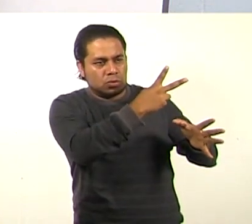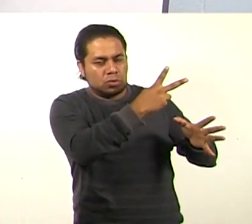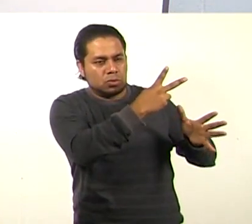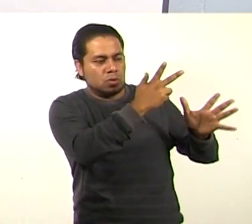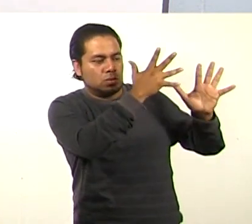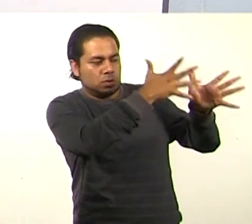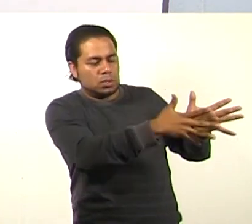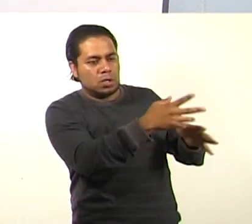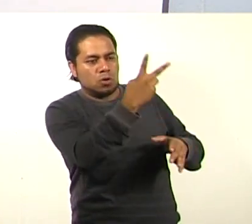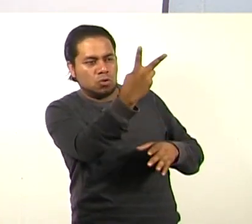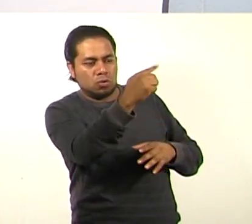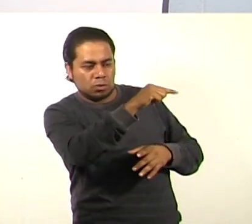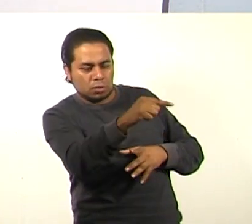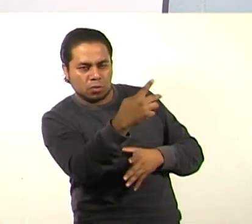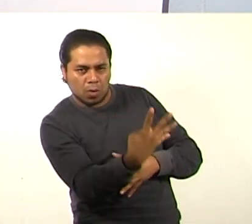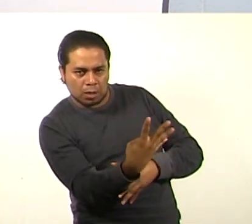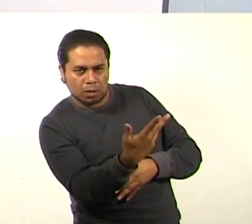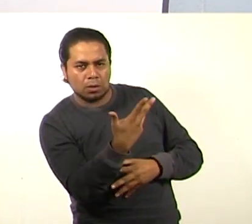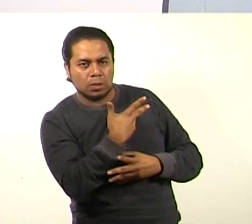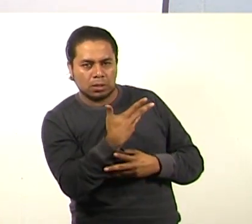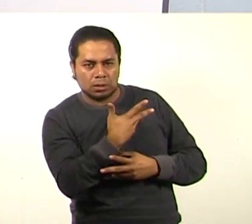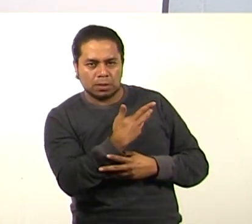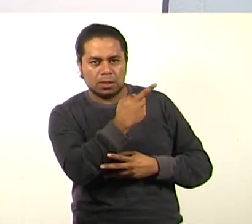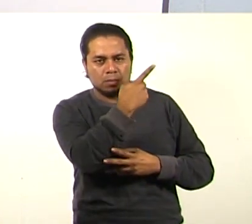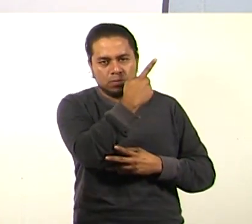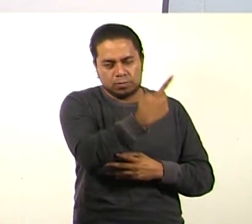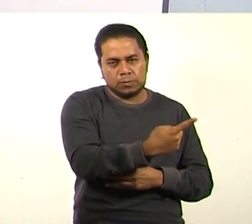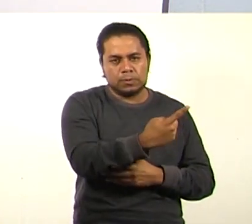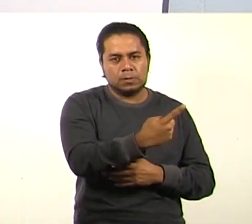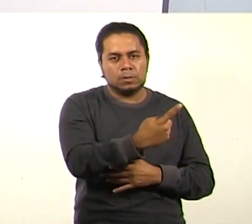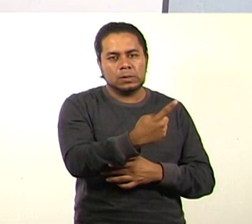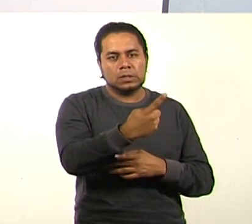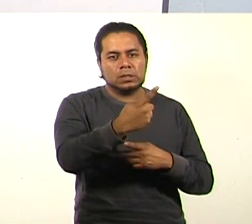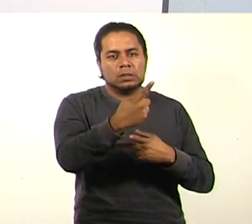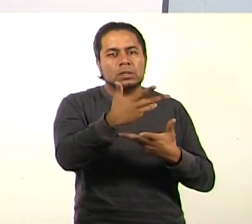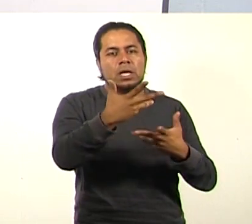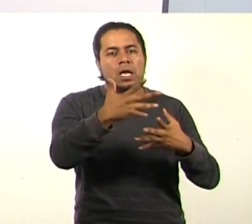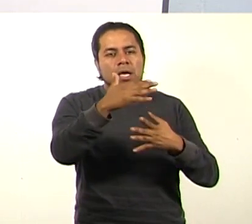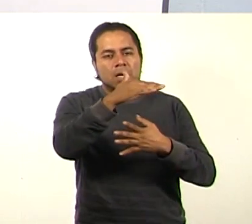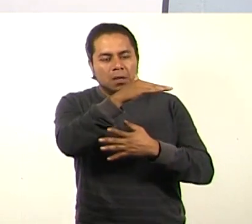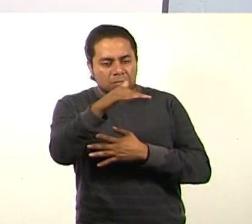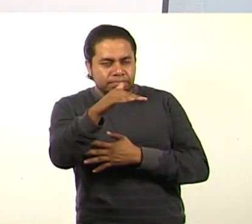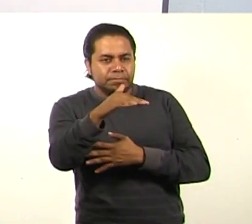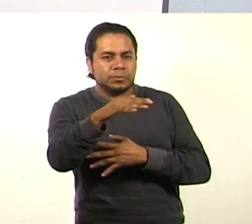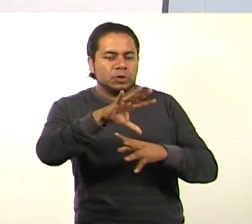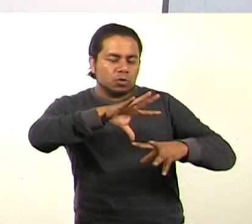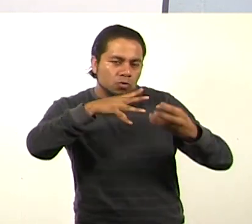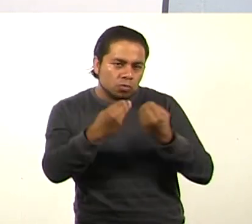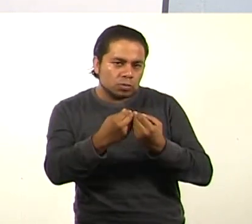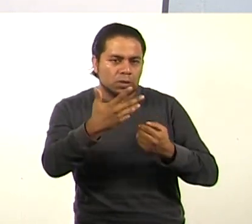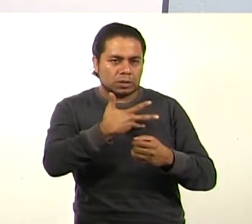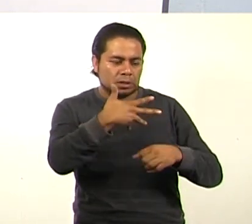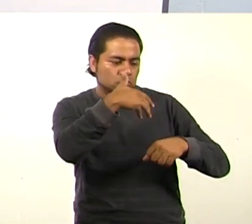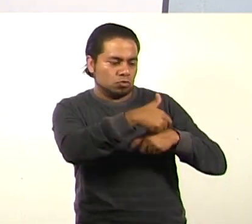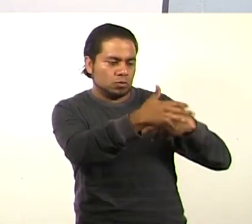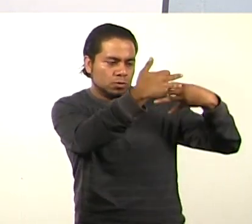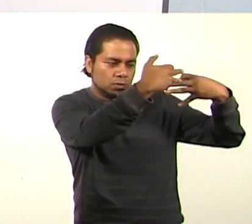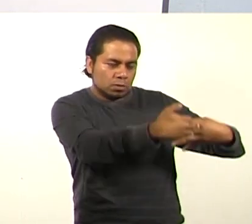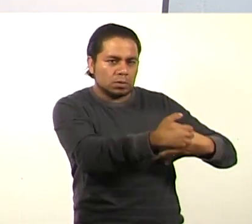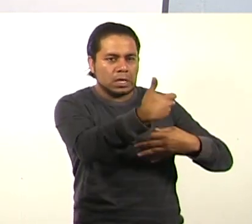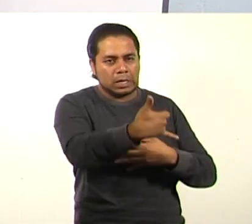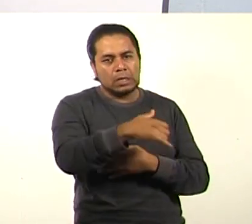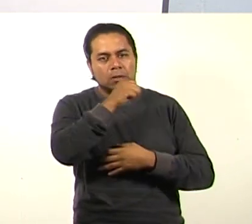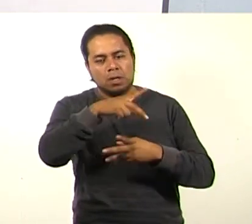cuartos, aquí tenemos una fracción mixta. ¿Por qué? Porque consta de un número entero, un número natural y